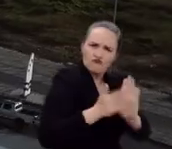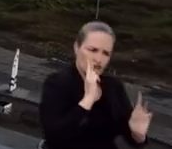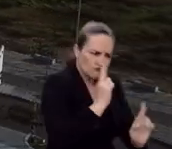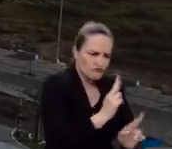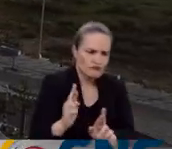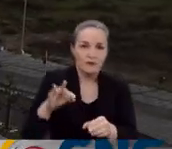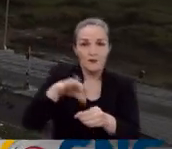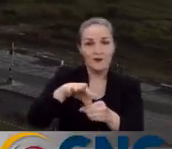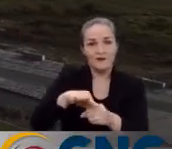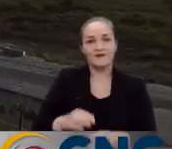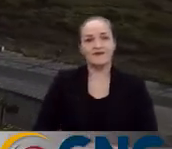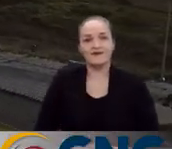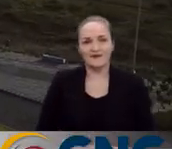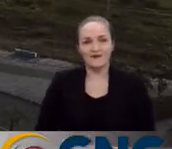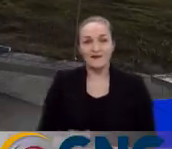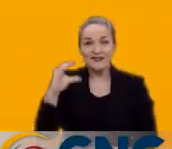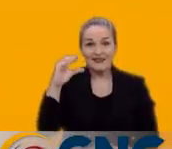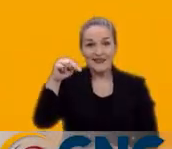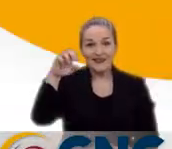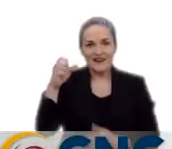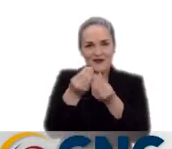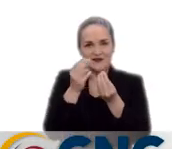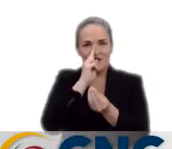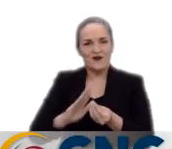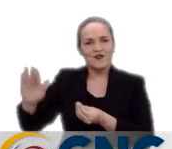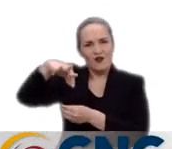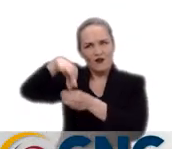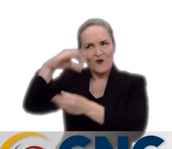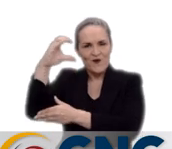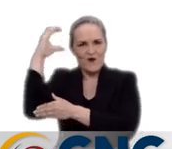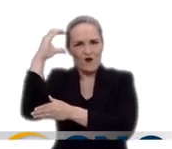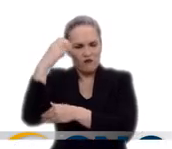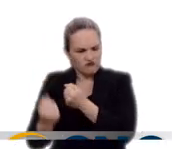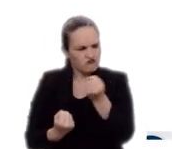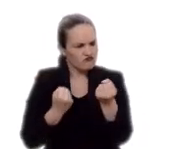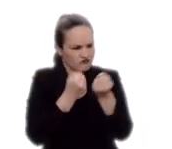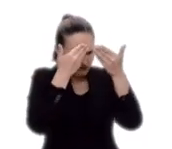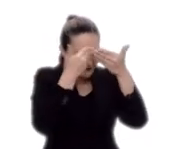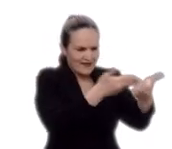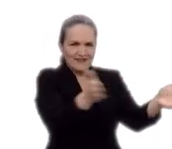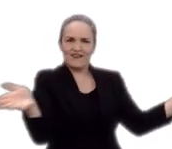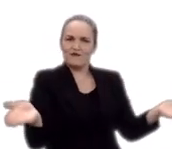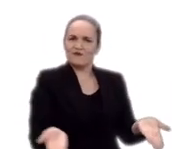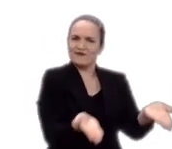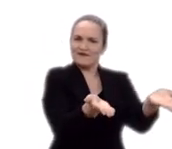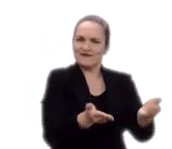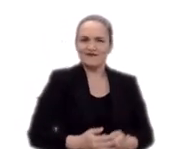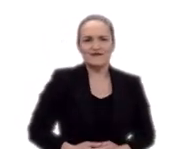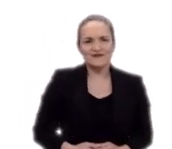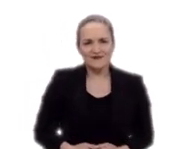transparencia. CNE, en defensa de nuestra democracia.